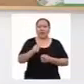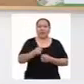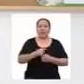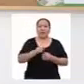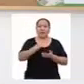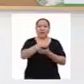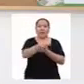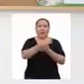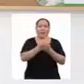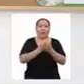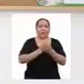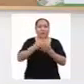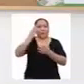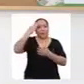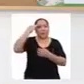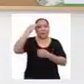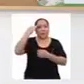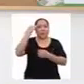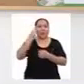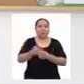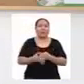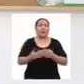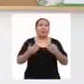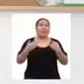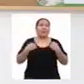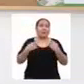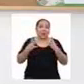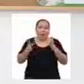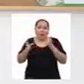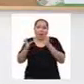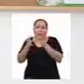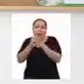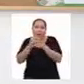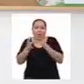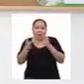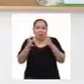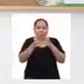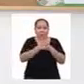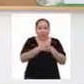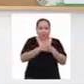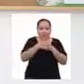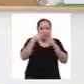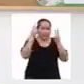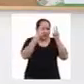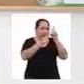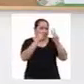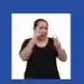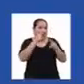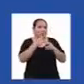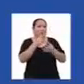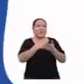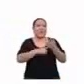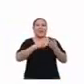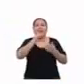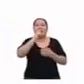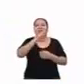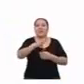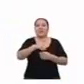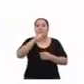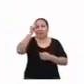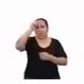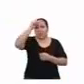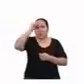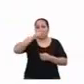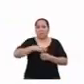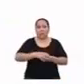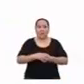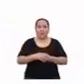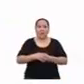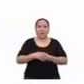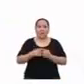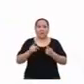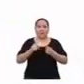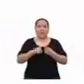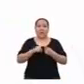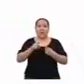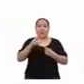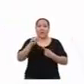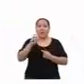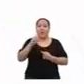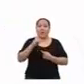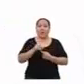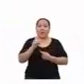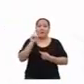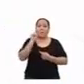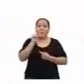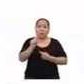criterio para saber si se tienen que agrupar los datos. Revisemos lo que nos dice la teoría. Si la variable tiene pocos